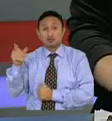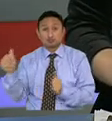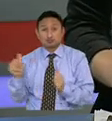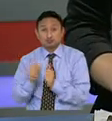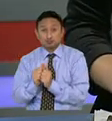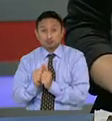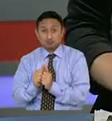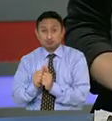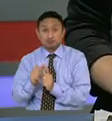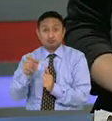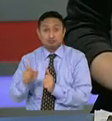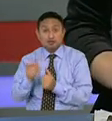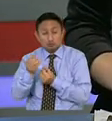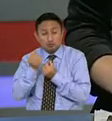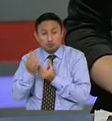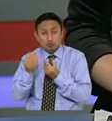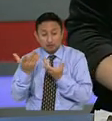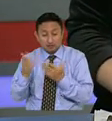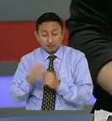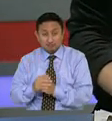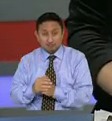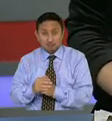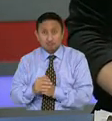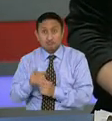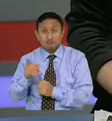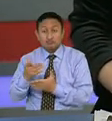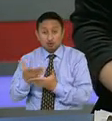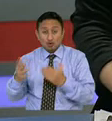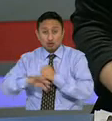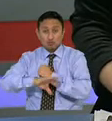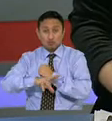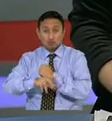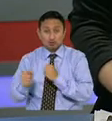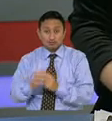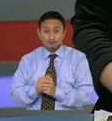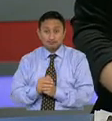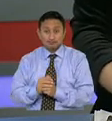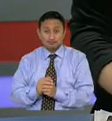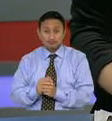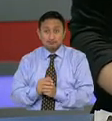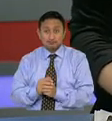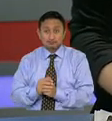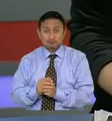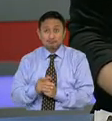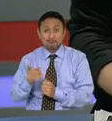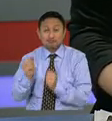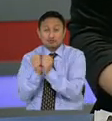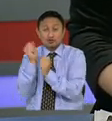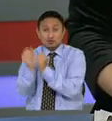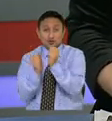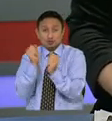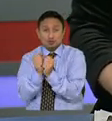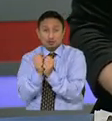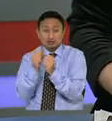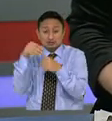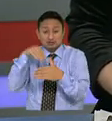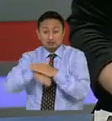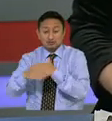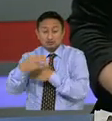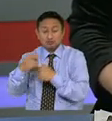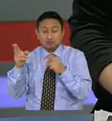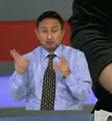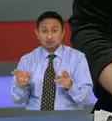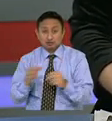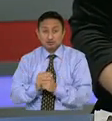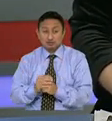el occiso relató que tras el crimen robaron sus pertenencias. Lo maniataron en una de las habitaciones